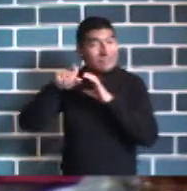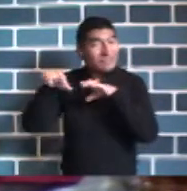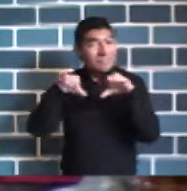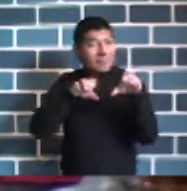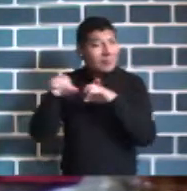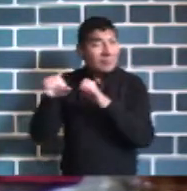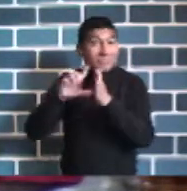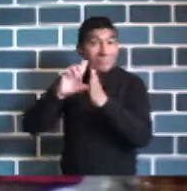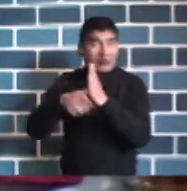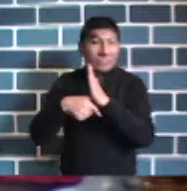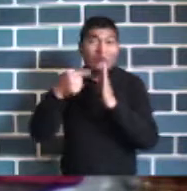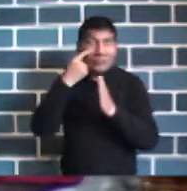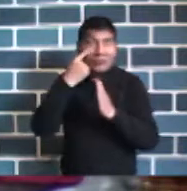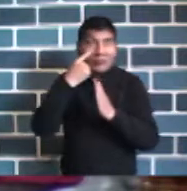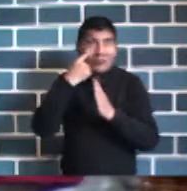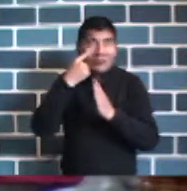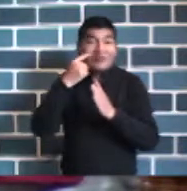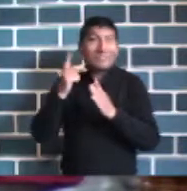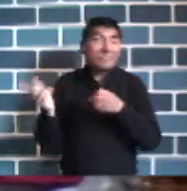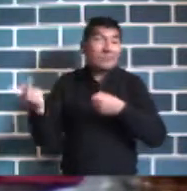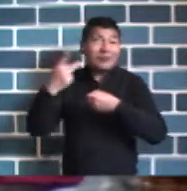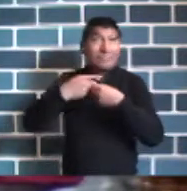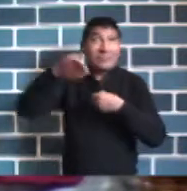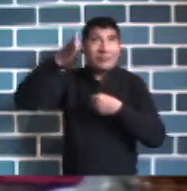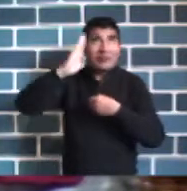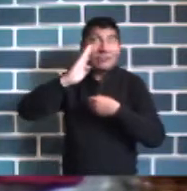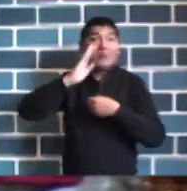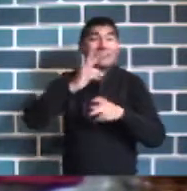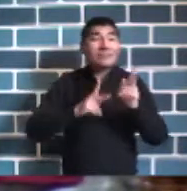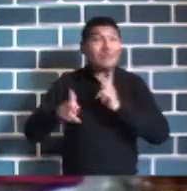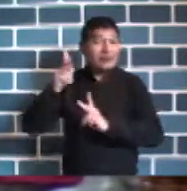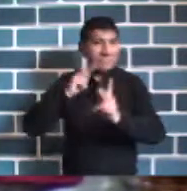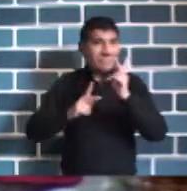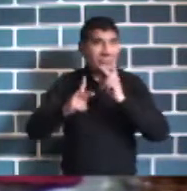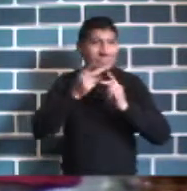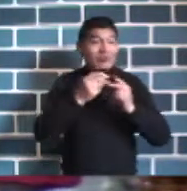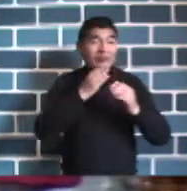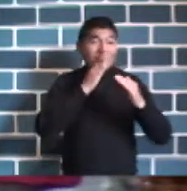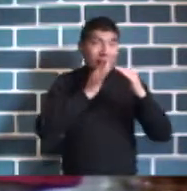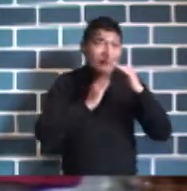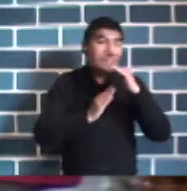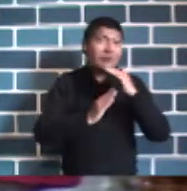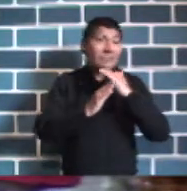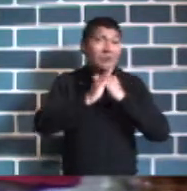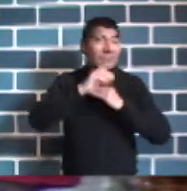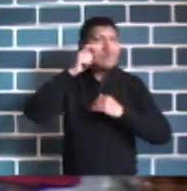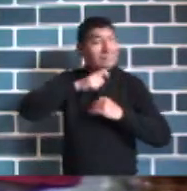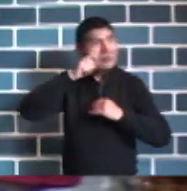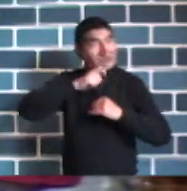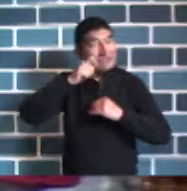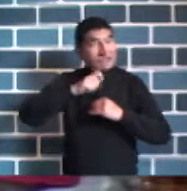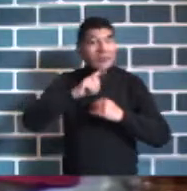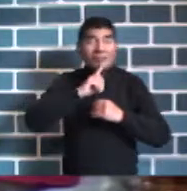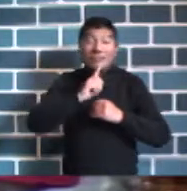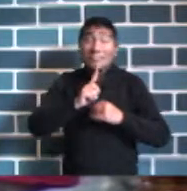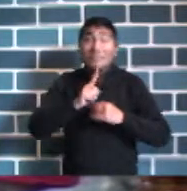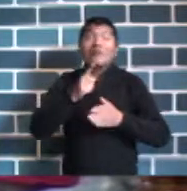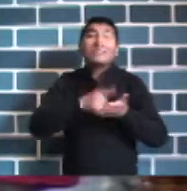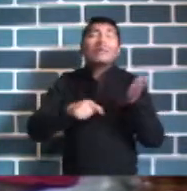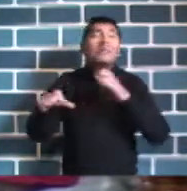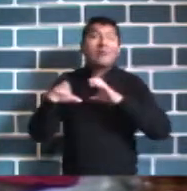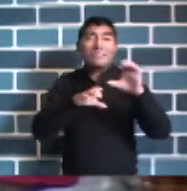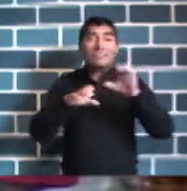después de reconocer la presencia de dios en las personas en los humildes en los necesitados es que